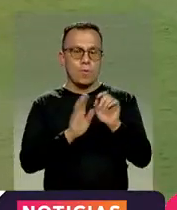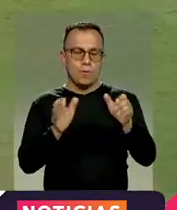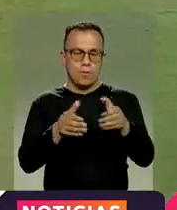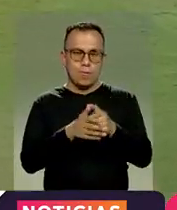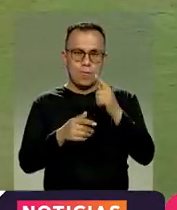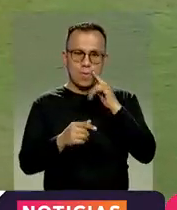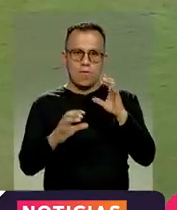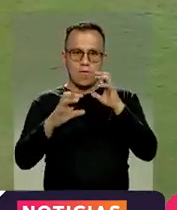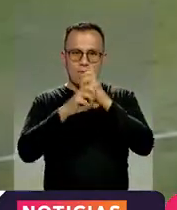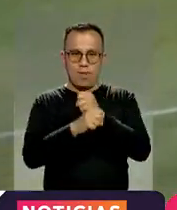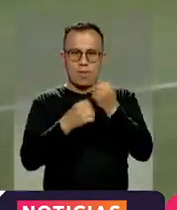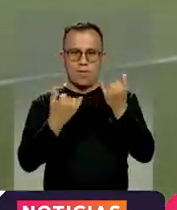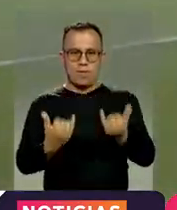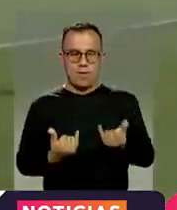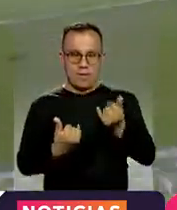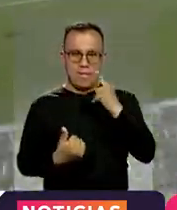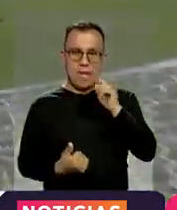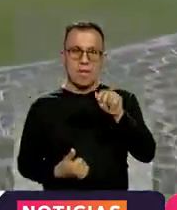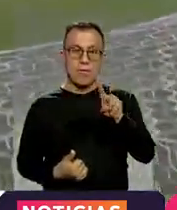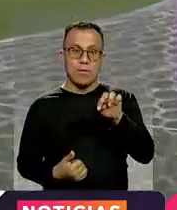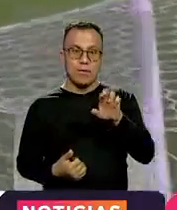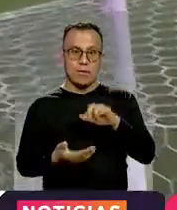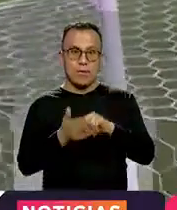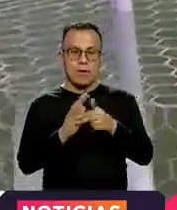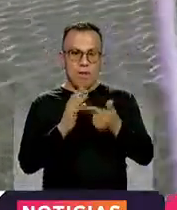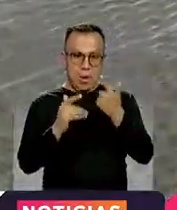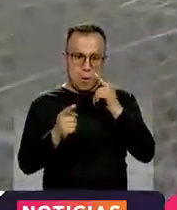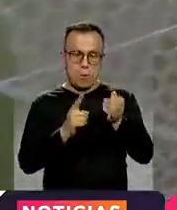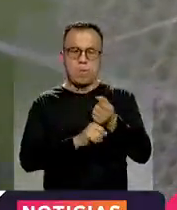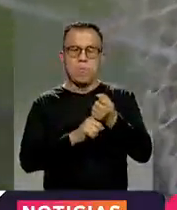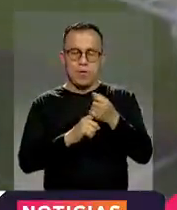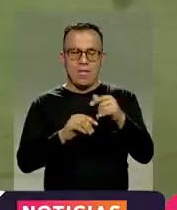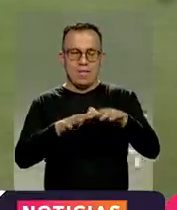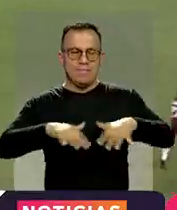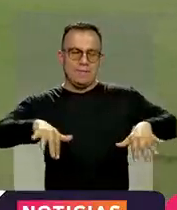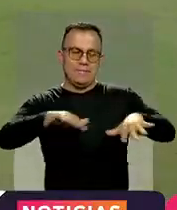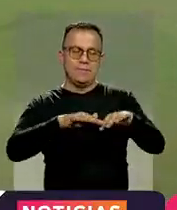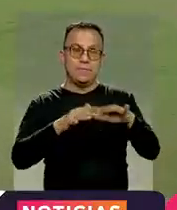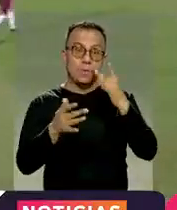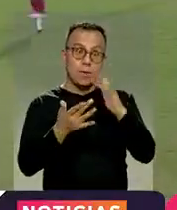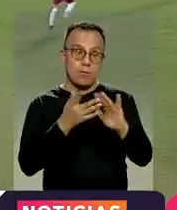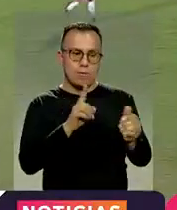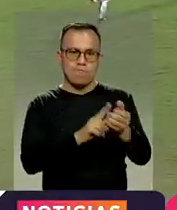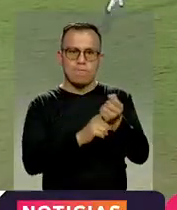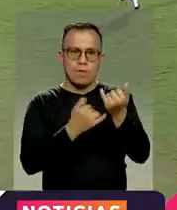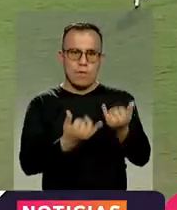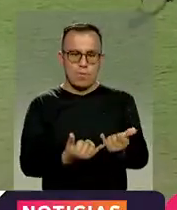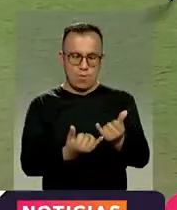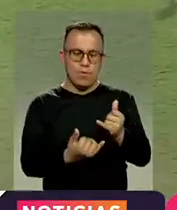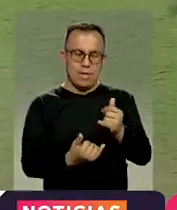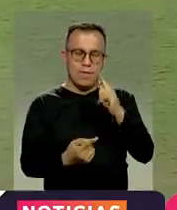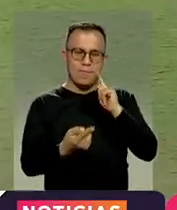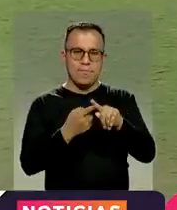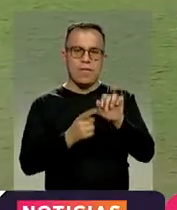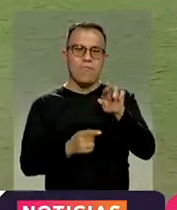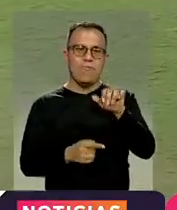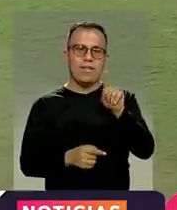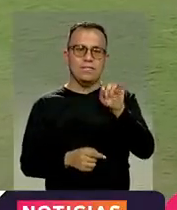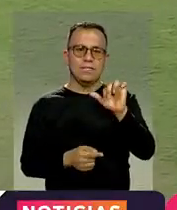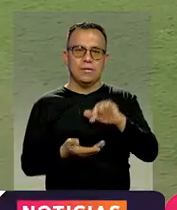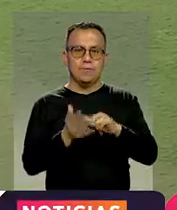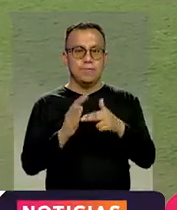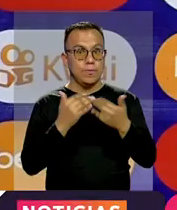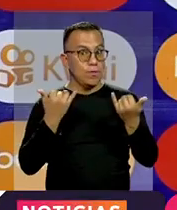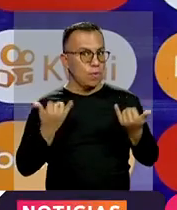fue una noche impecable del portero Wilker Fariñez que impidió una victoria cafetera. Todo el mérito fue para el guardameta del Lens de Francia.